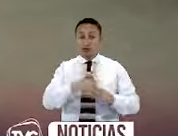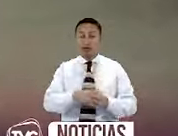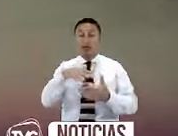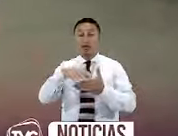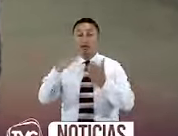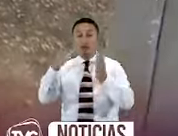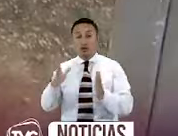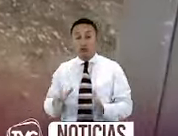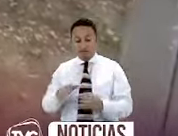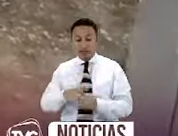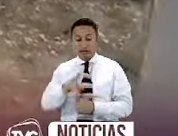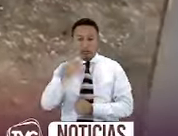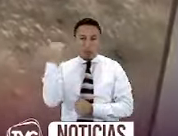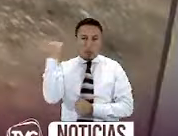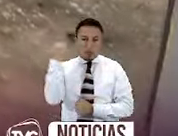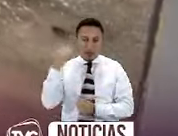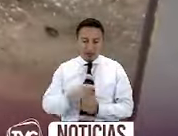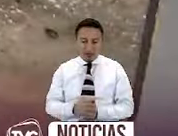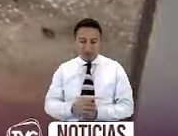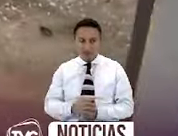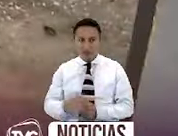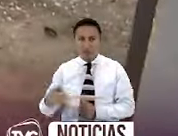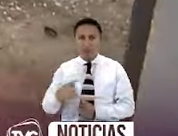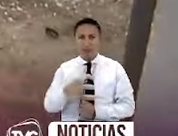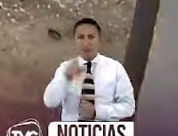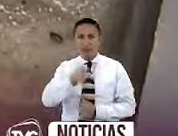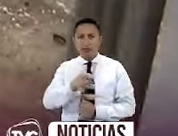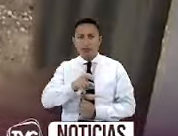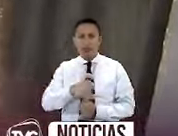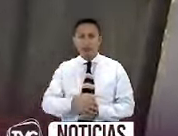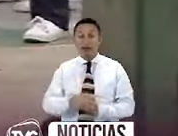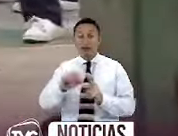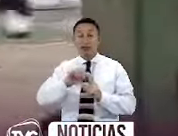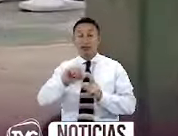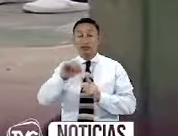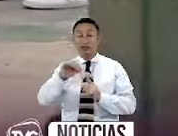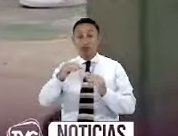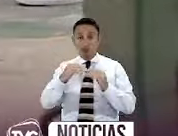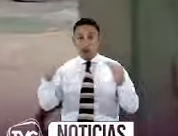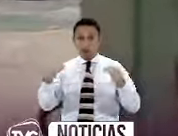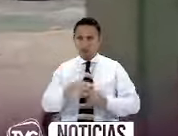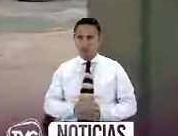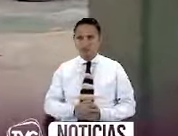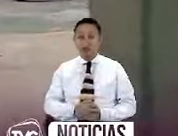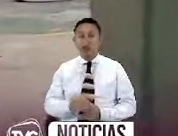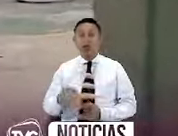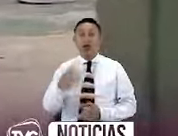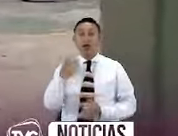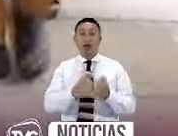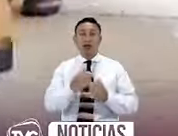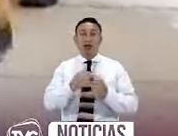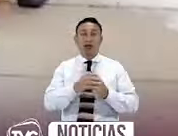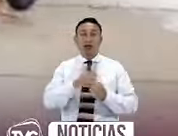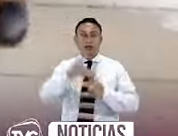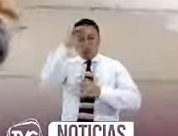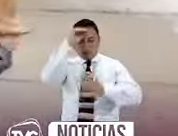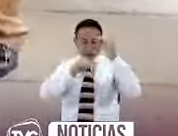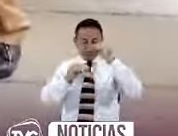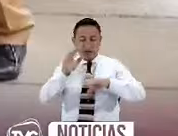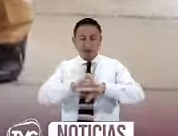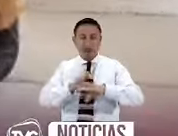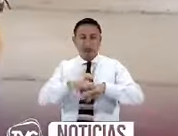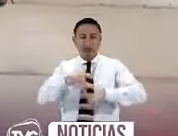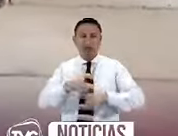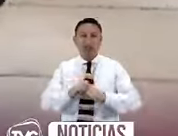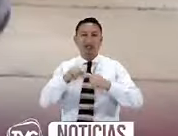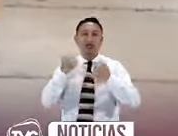el año, posibilita el aumento de la desigualdad en el sistema educativo. Sostienen que muchos problemas de aprendizaje están relacionados con factores